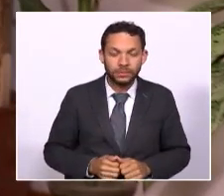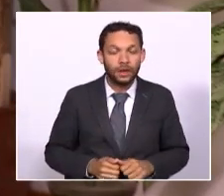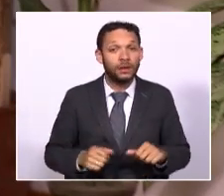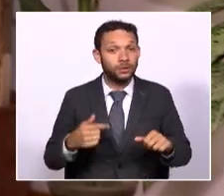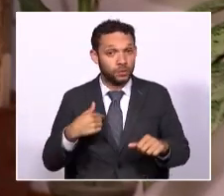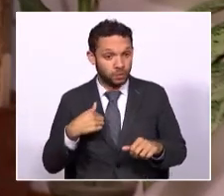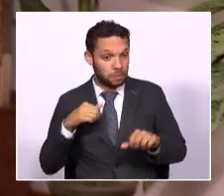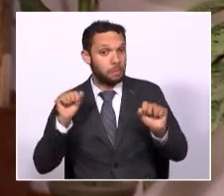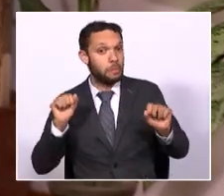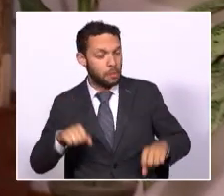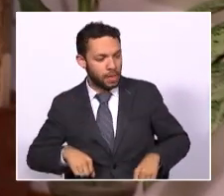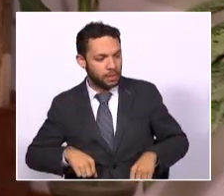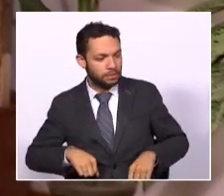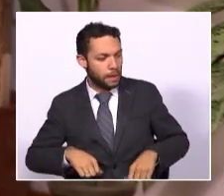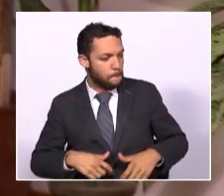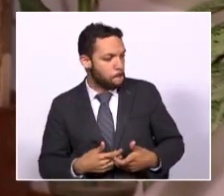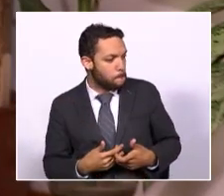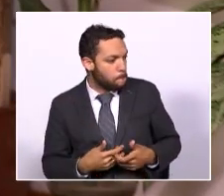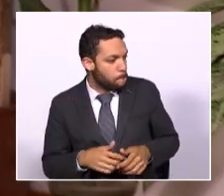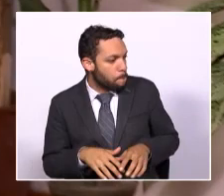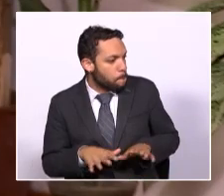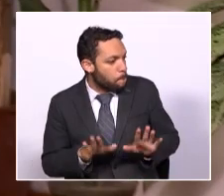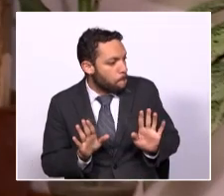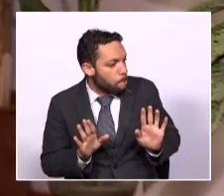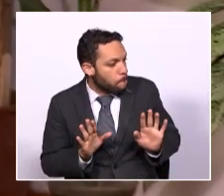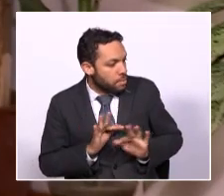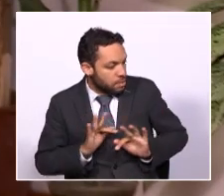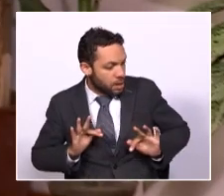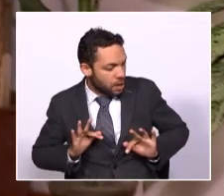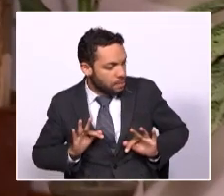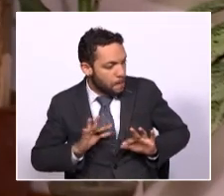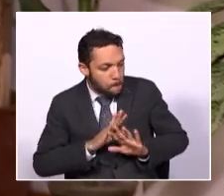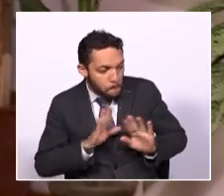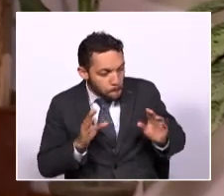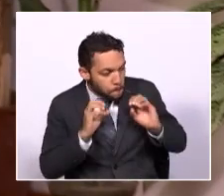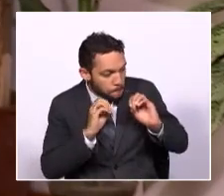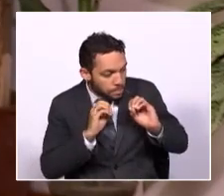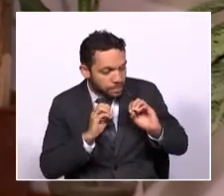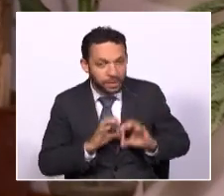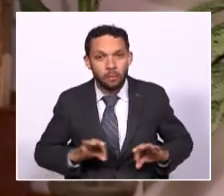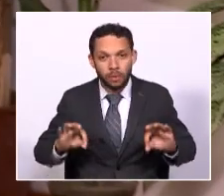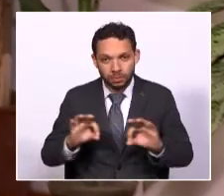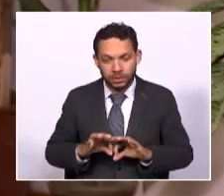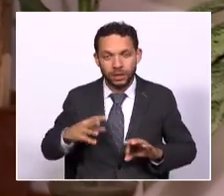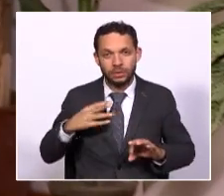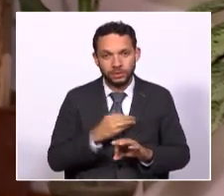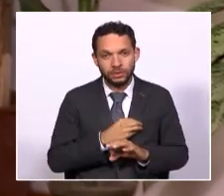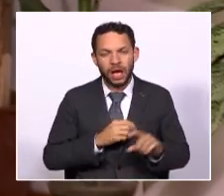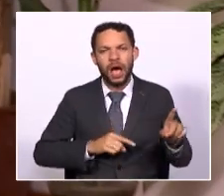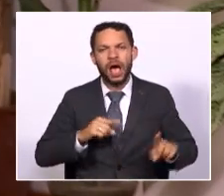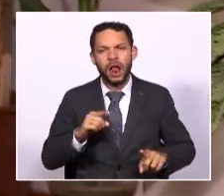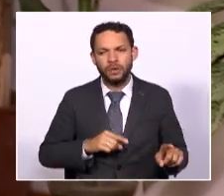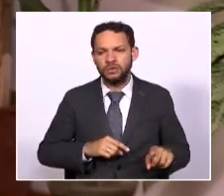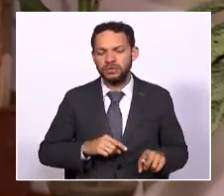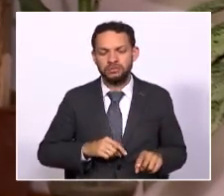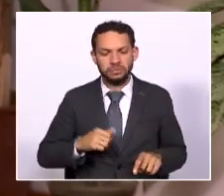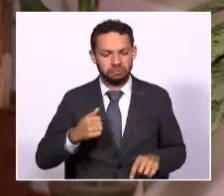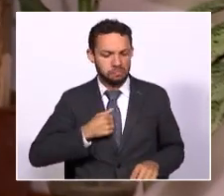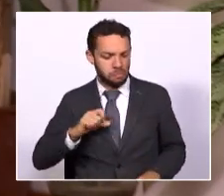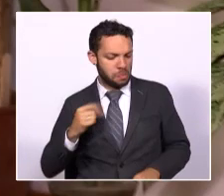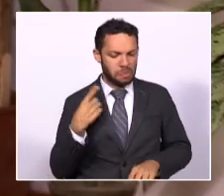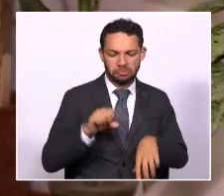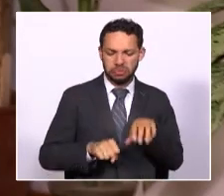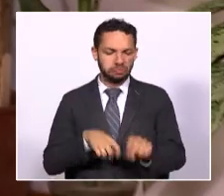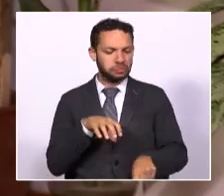cuando no conozco ninguna de estas terapias, pero en la medicina nos tenemos que liberar muchas veces de los egoísmos y darnos cuenta